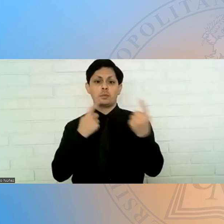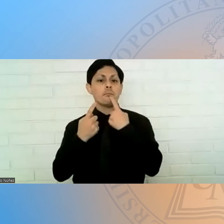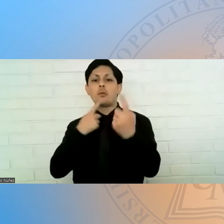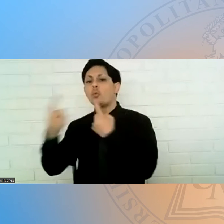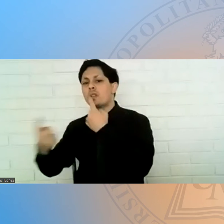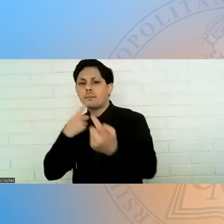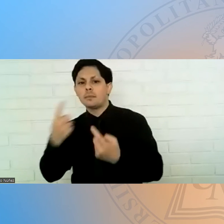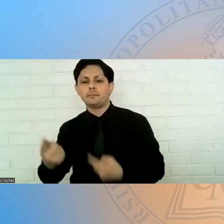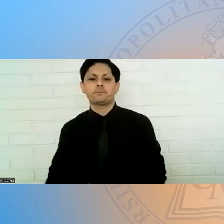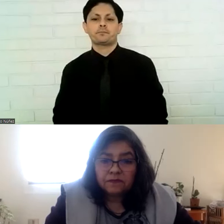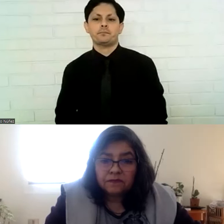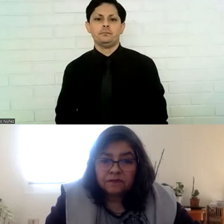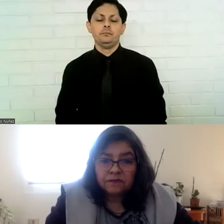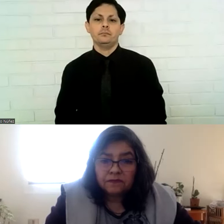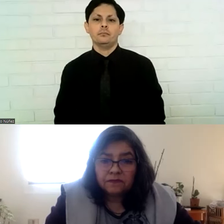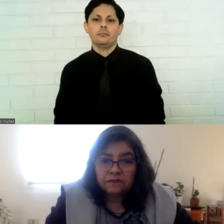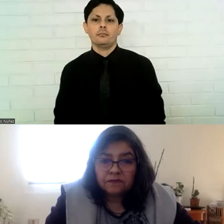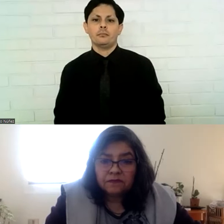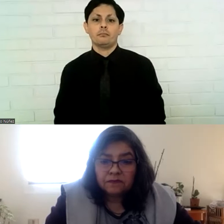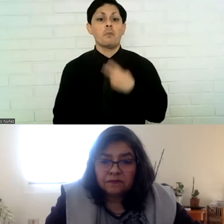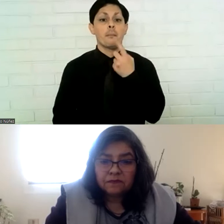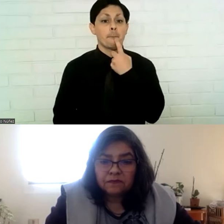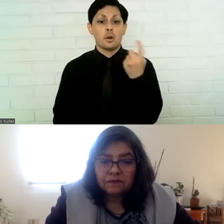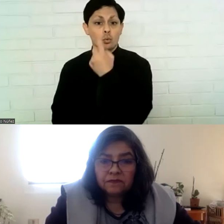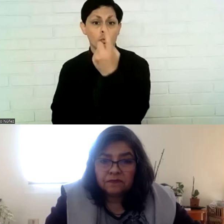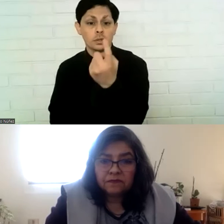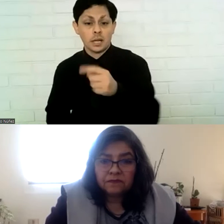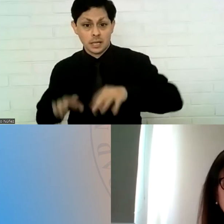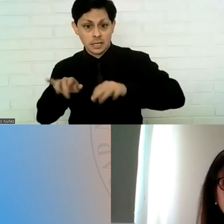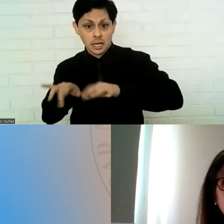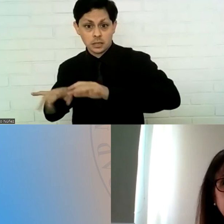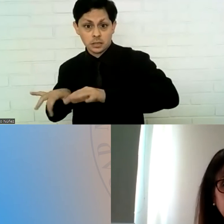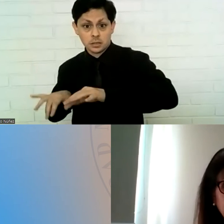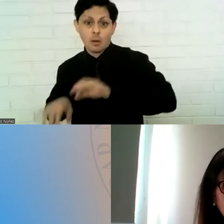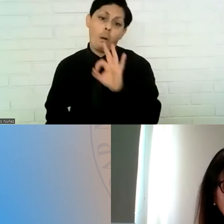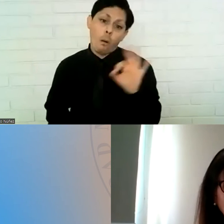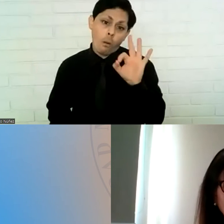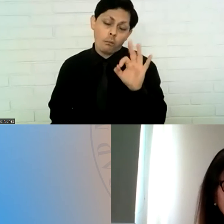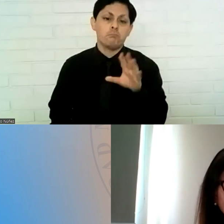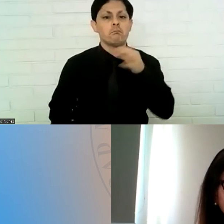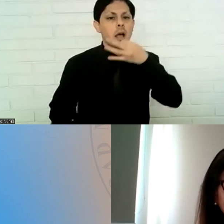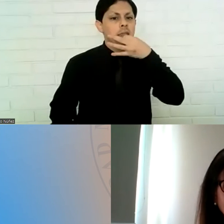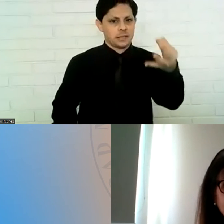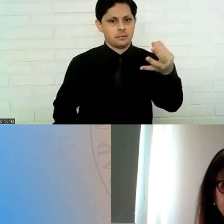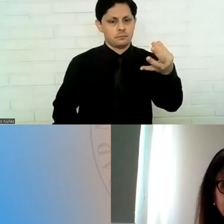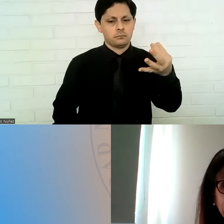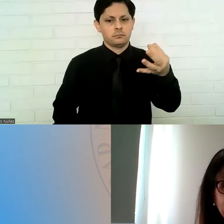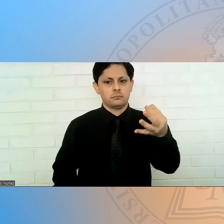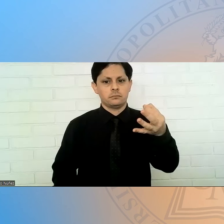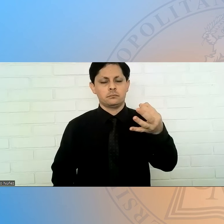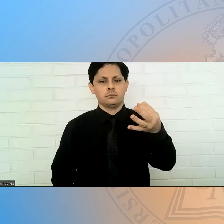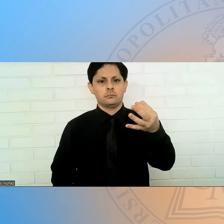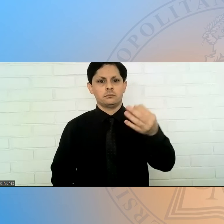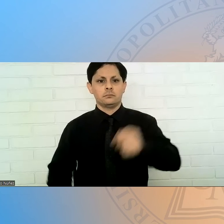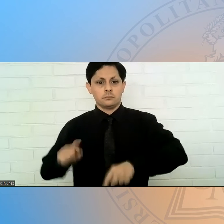Las preguntas podrían hacerse a lo mejor a viva voz o bien aquí escribirlas en el chat. Estamos ya no a